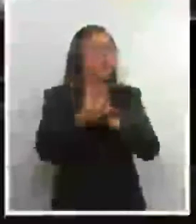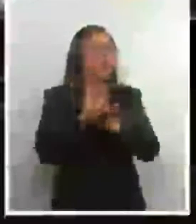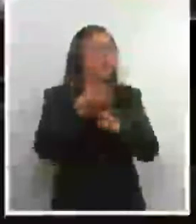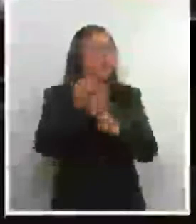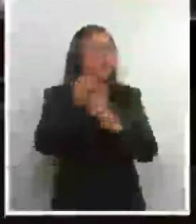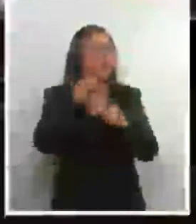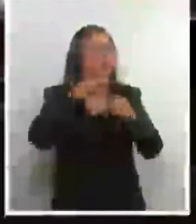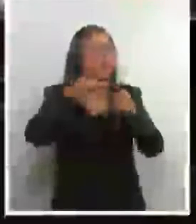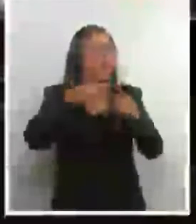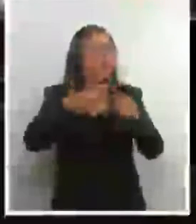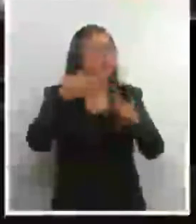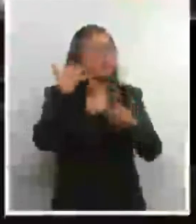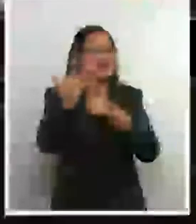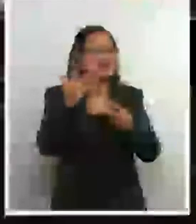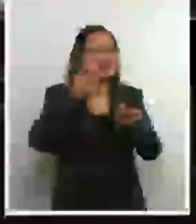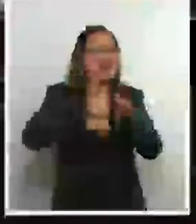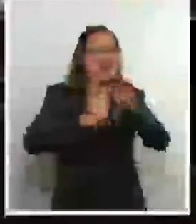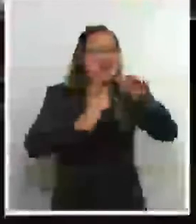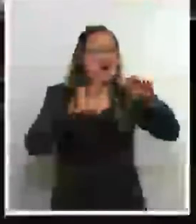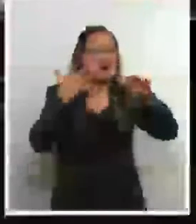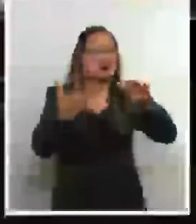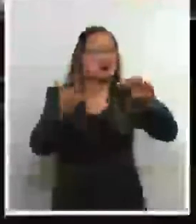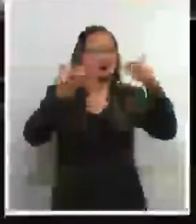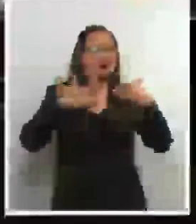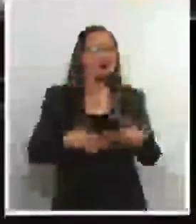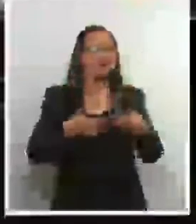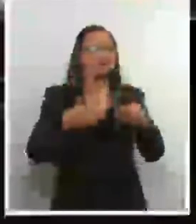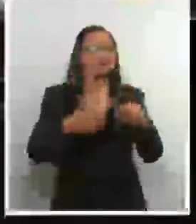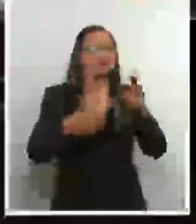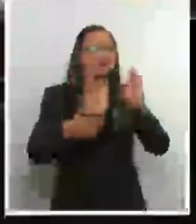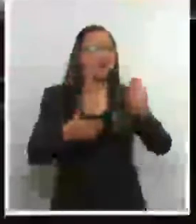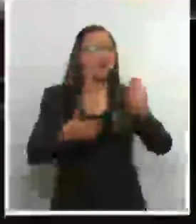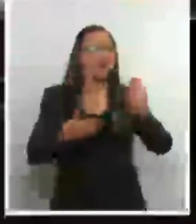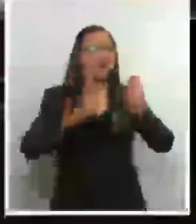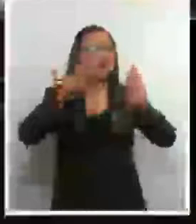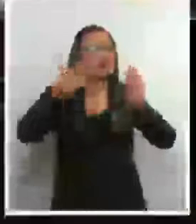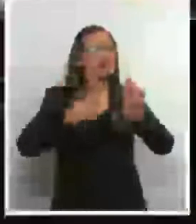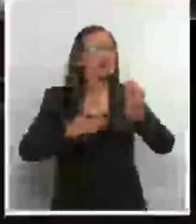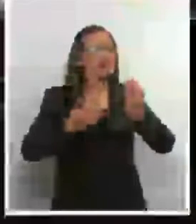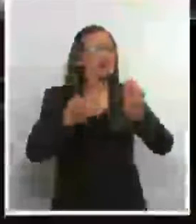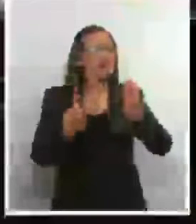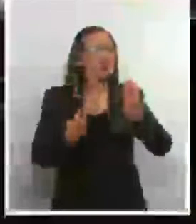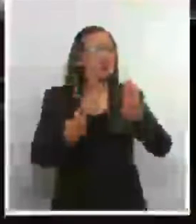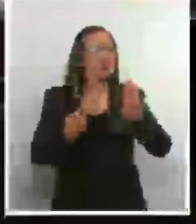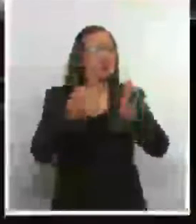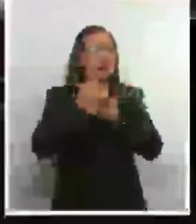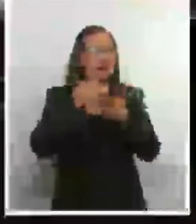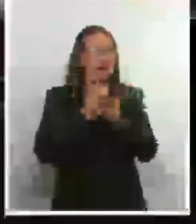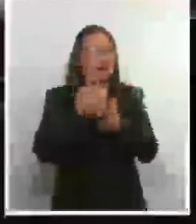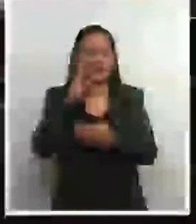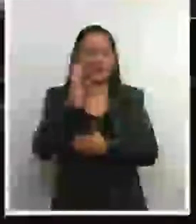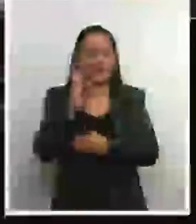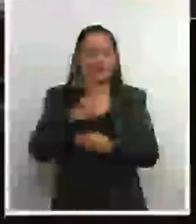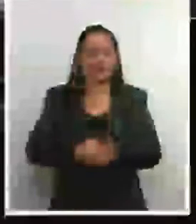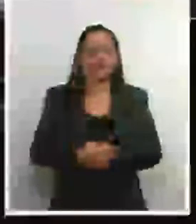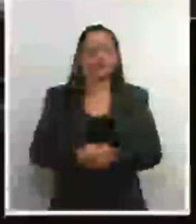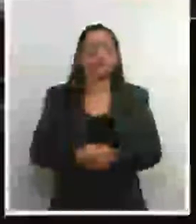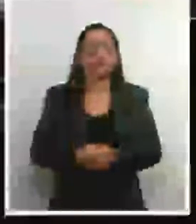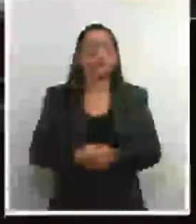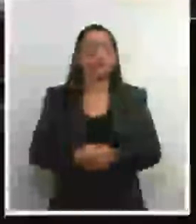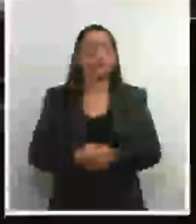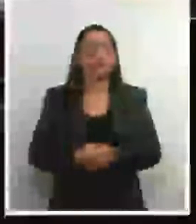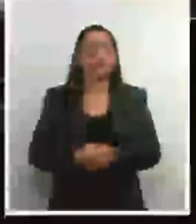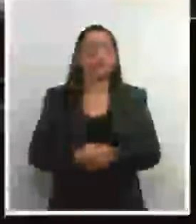dos, al numeral 5 del apartado A y al inciso B del numeral 1 del apartado B.